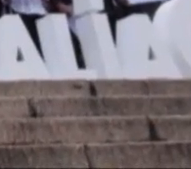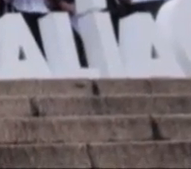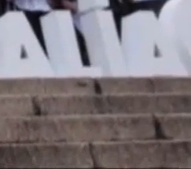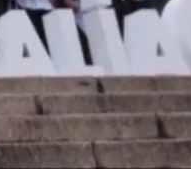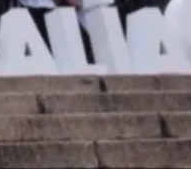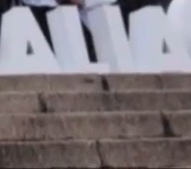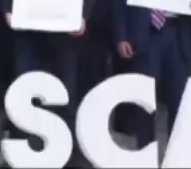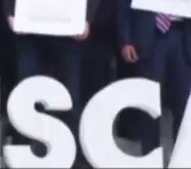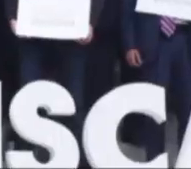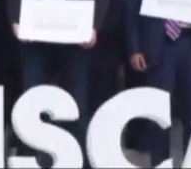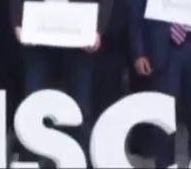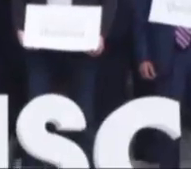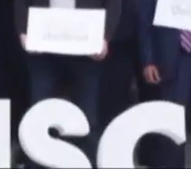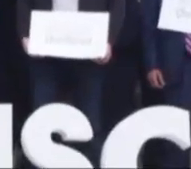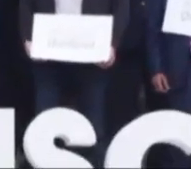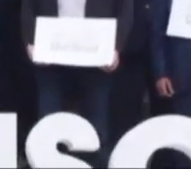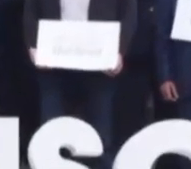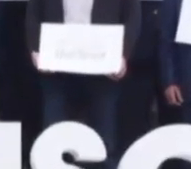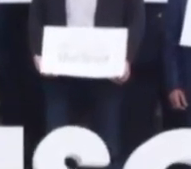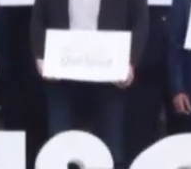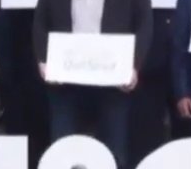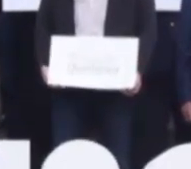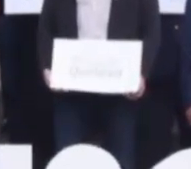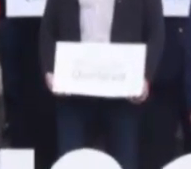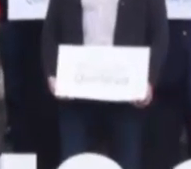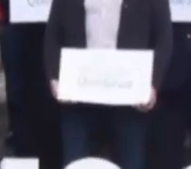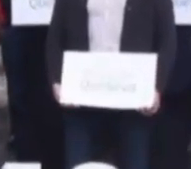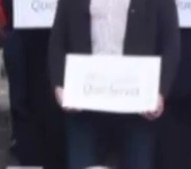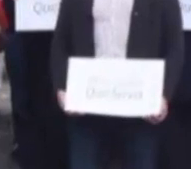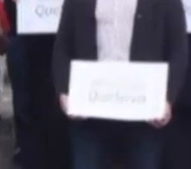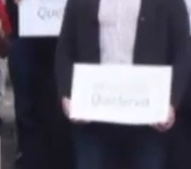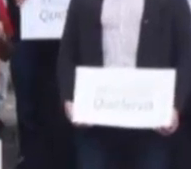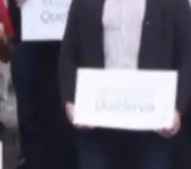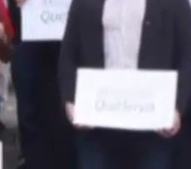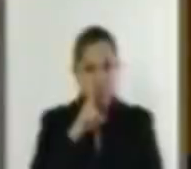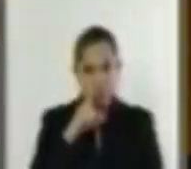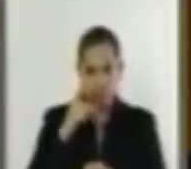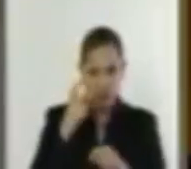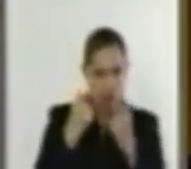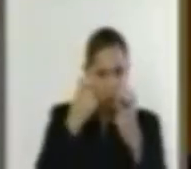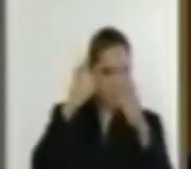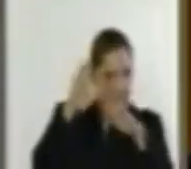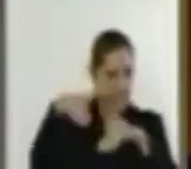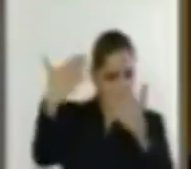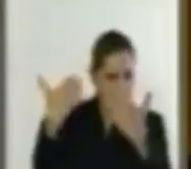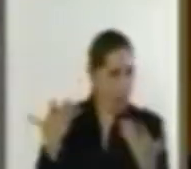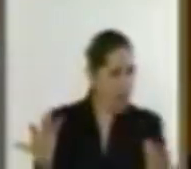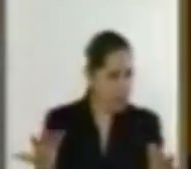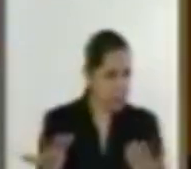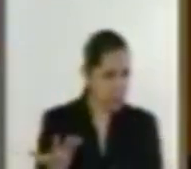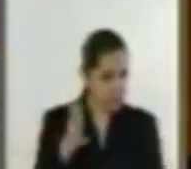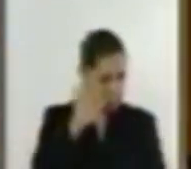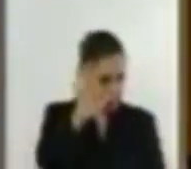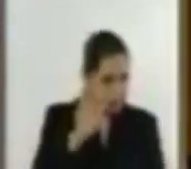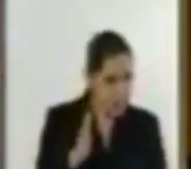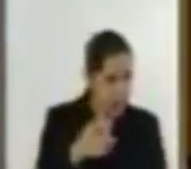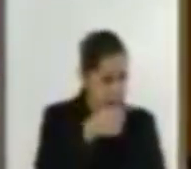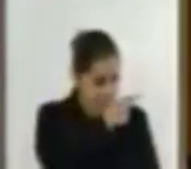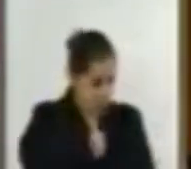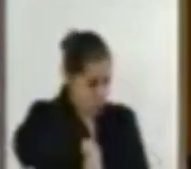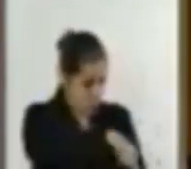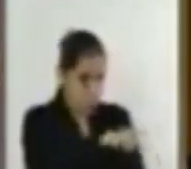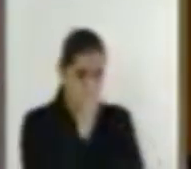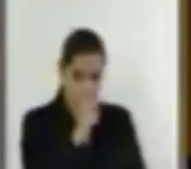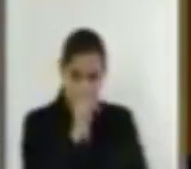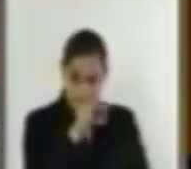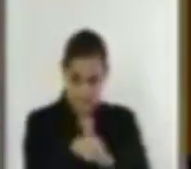ayer, y les agradezco con su confianza. No tiene nada que ver una cosa con la otra. Ahora, si me permites, y sin ganas de evadir